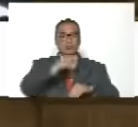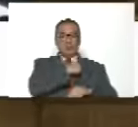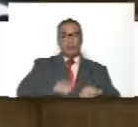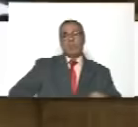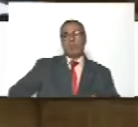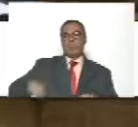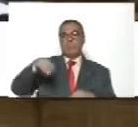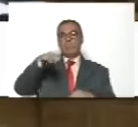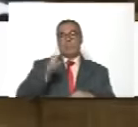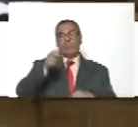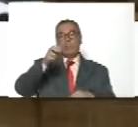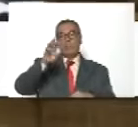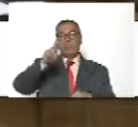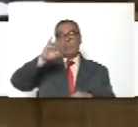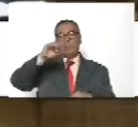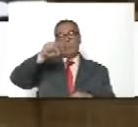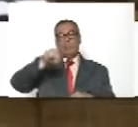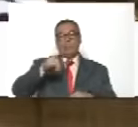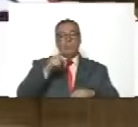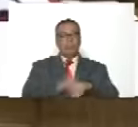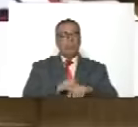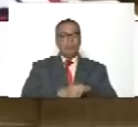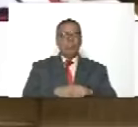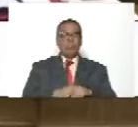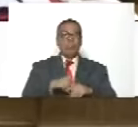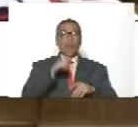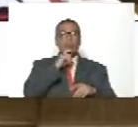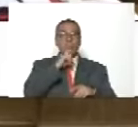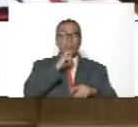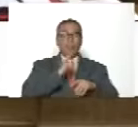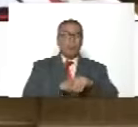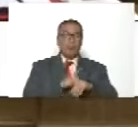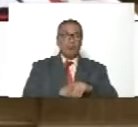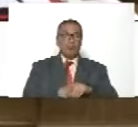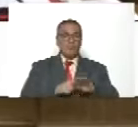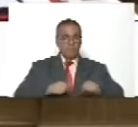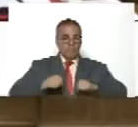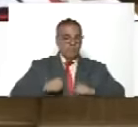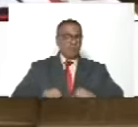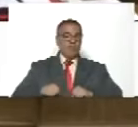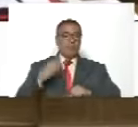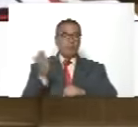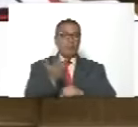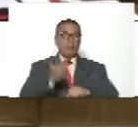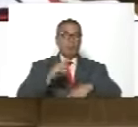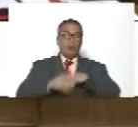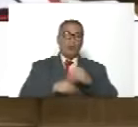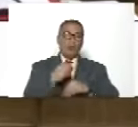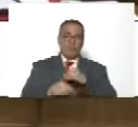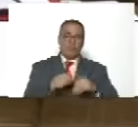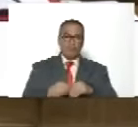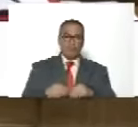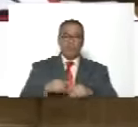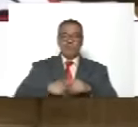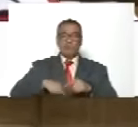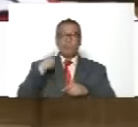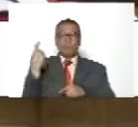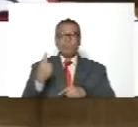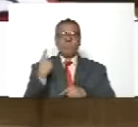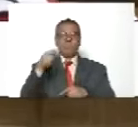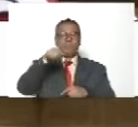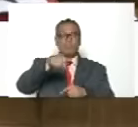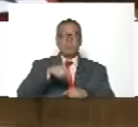presidente Ebrahim Raisi, en los momentos más neurálgicos de la imposición criminal de medidas coercitivas